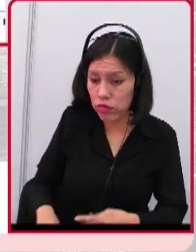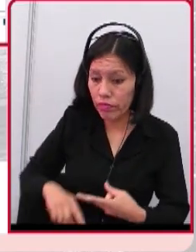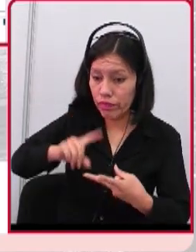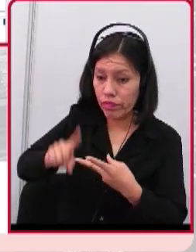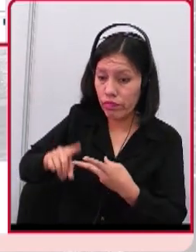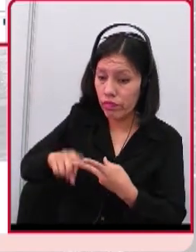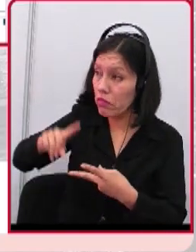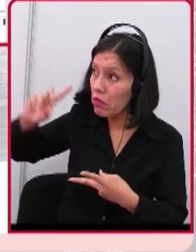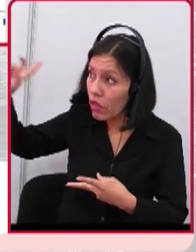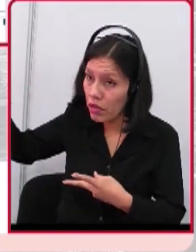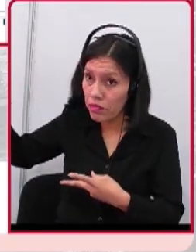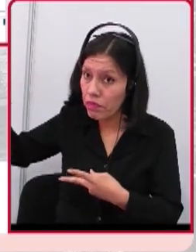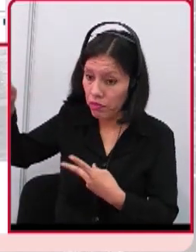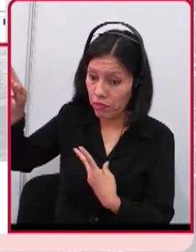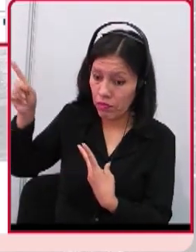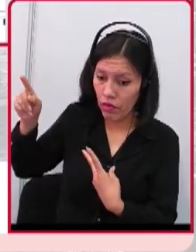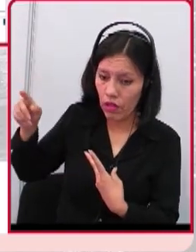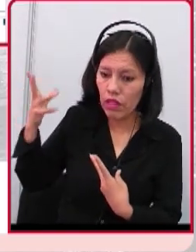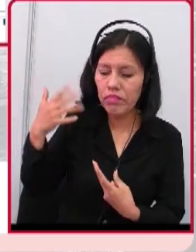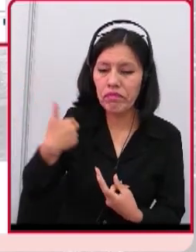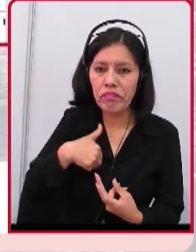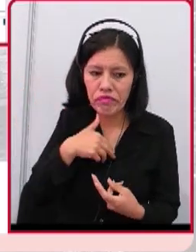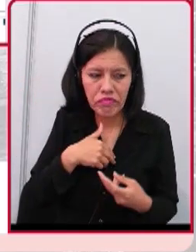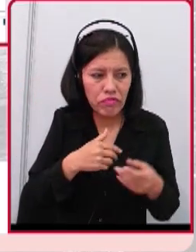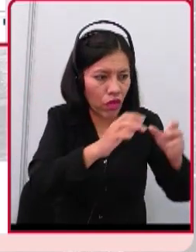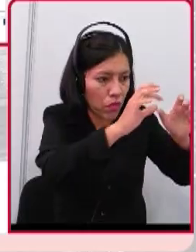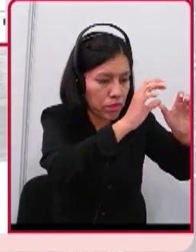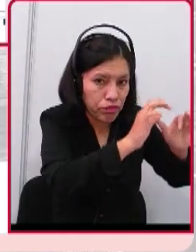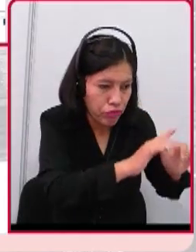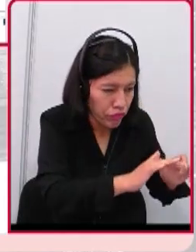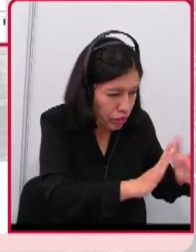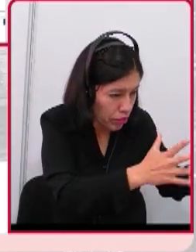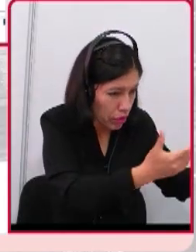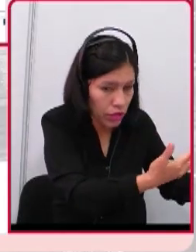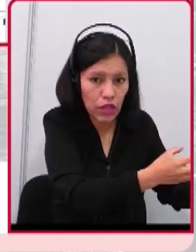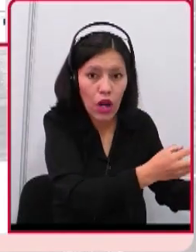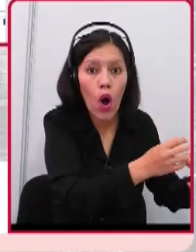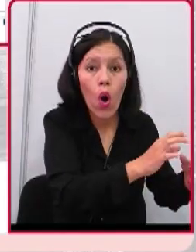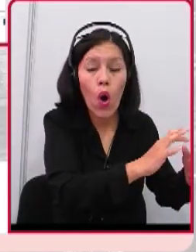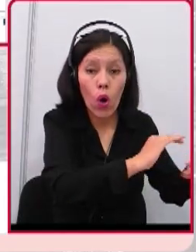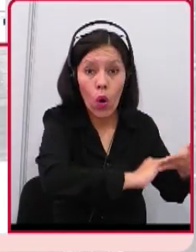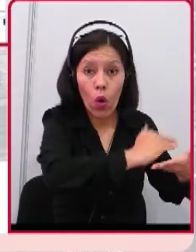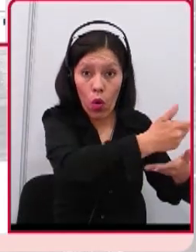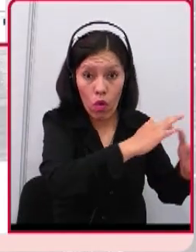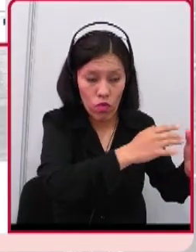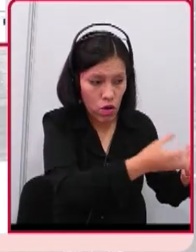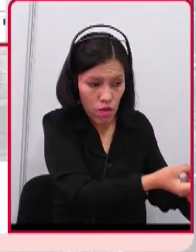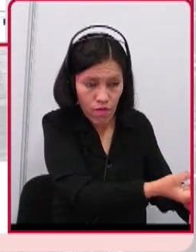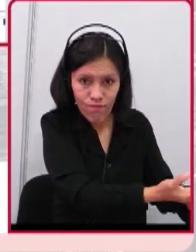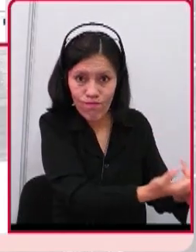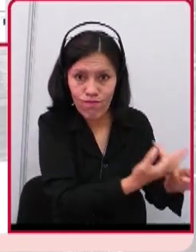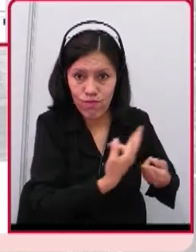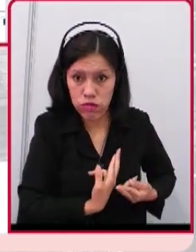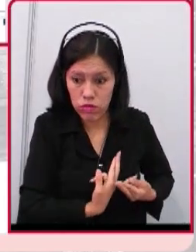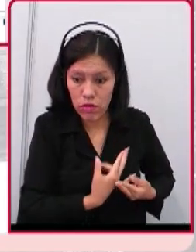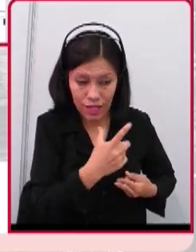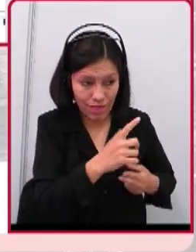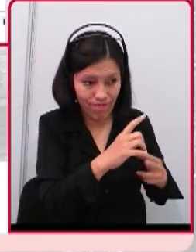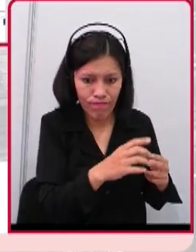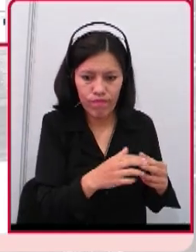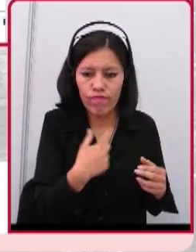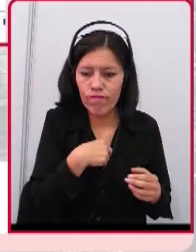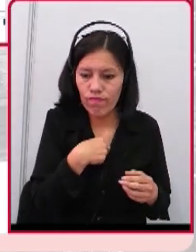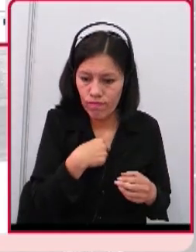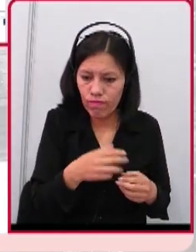uno de los 100 modelos que nosotros hemos simulado. Obvié decir que hemos corrido 100 simulaciones,